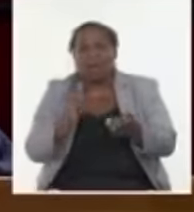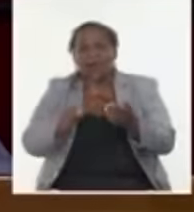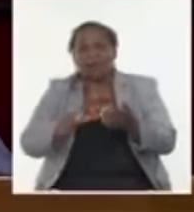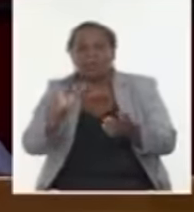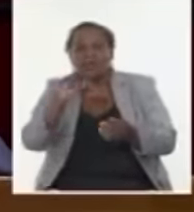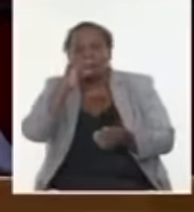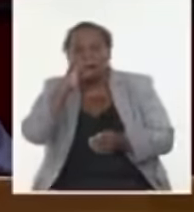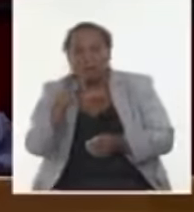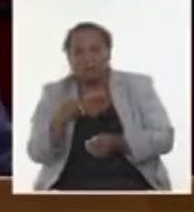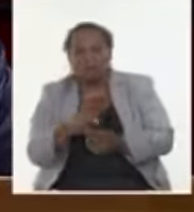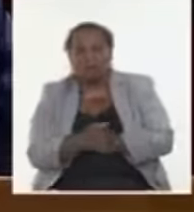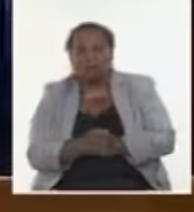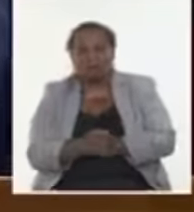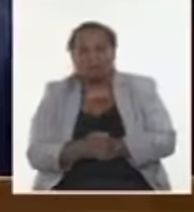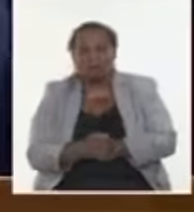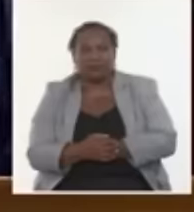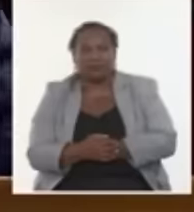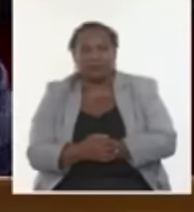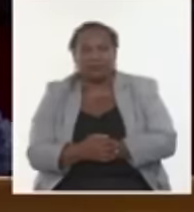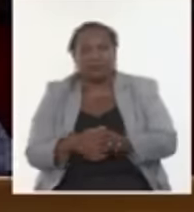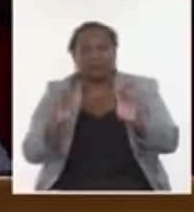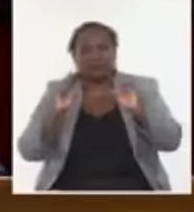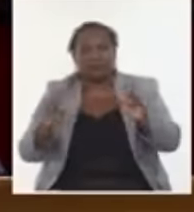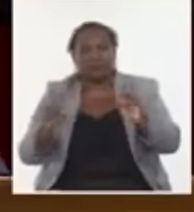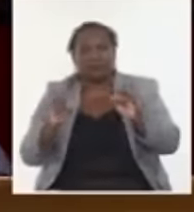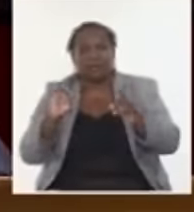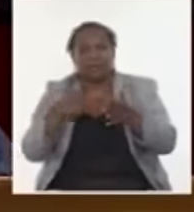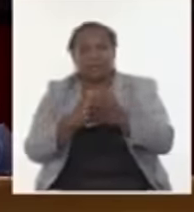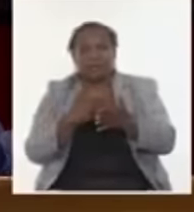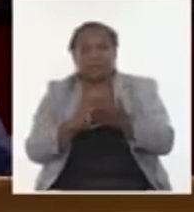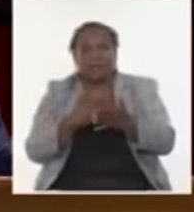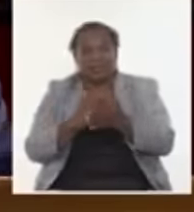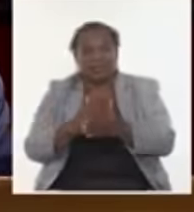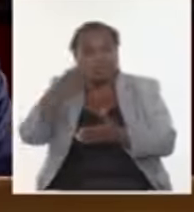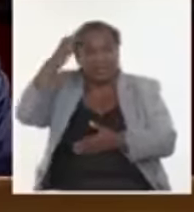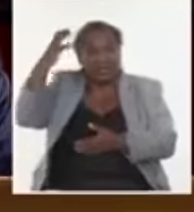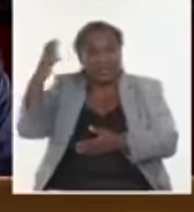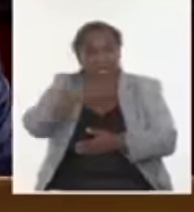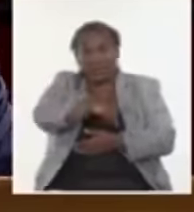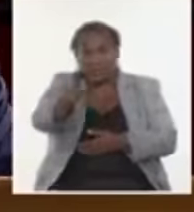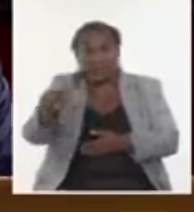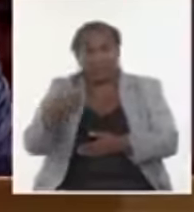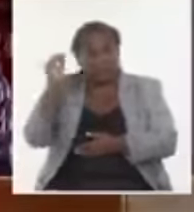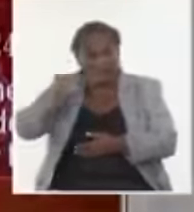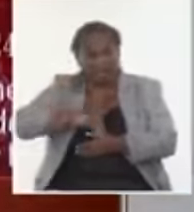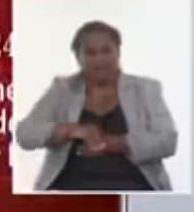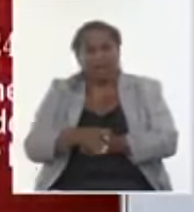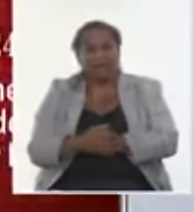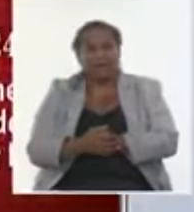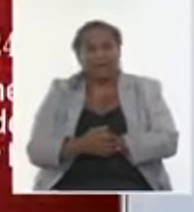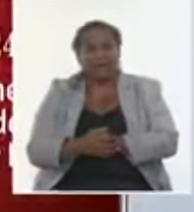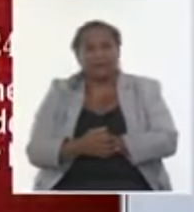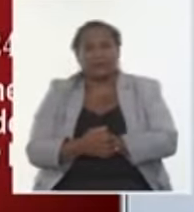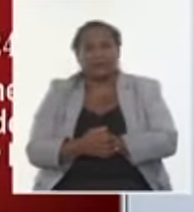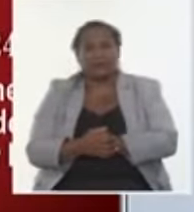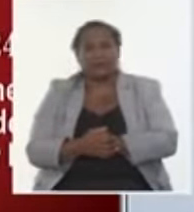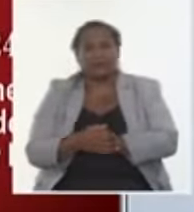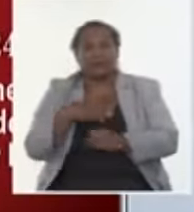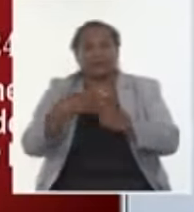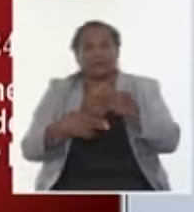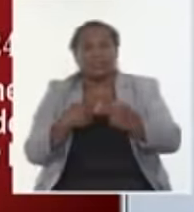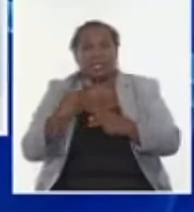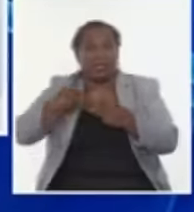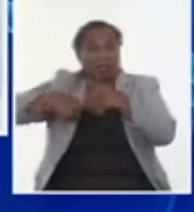Bruto. Sobre la política de la empresa estatal, como es conocido, fue realizado